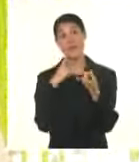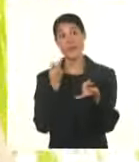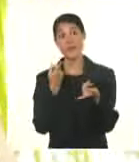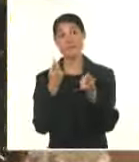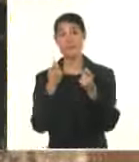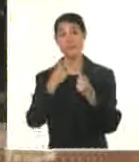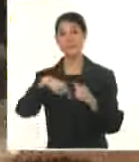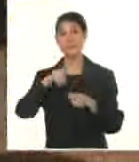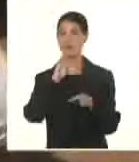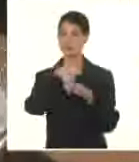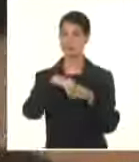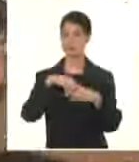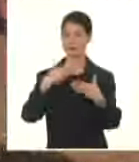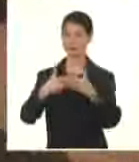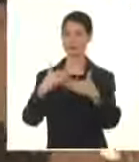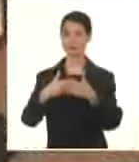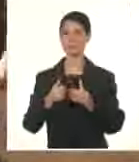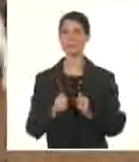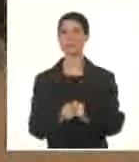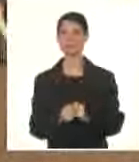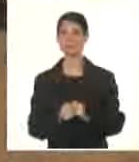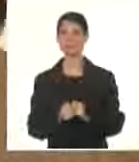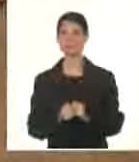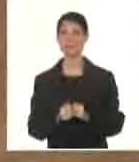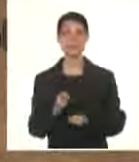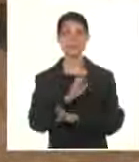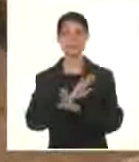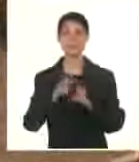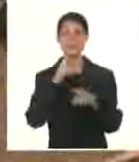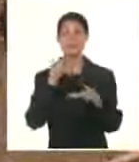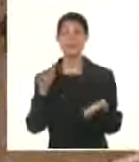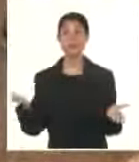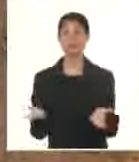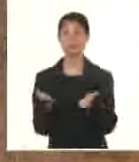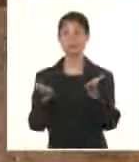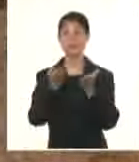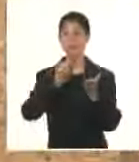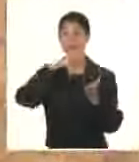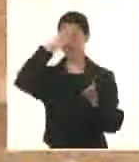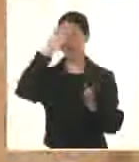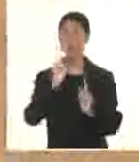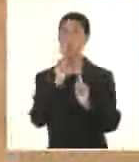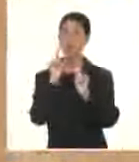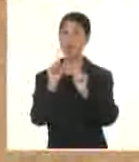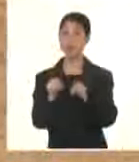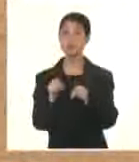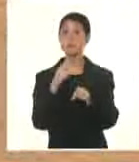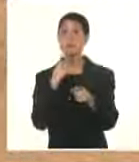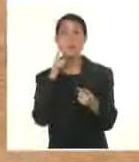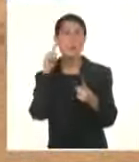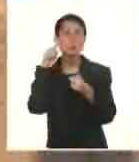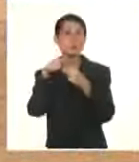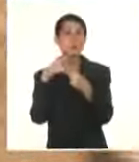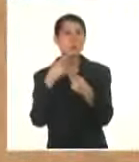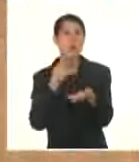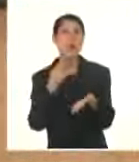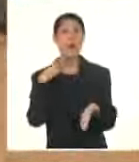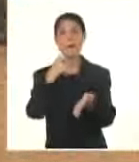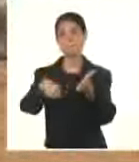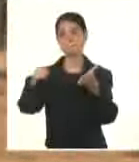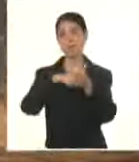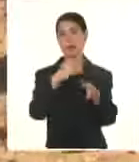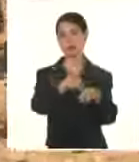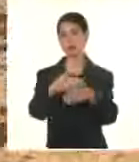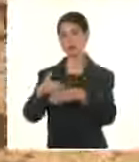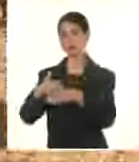procesos productivos. Entre las iniciativas para impulsar el desarrollo territorial, aquí se implementa el proyecto Red